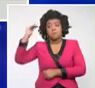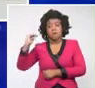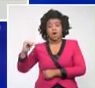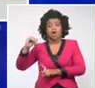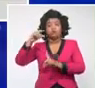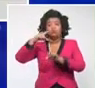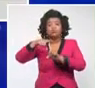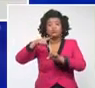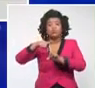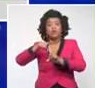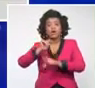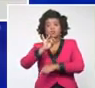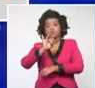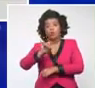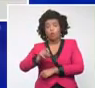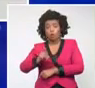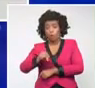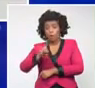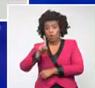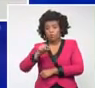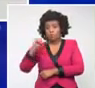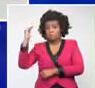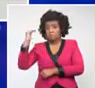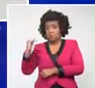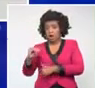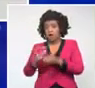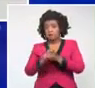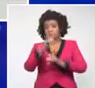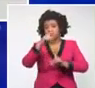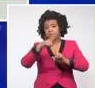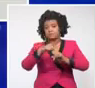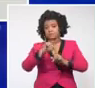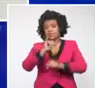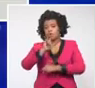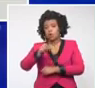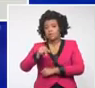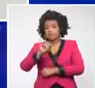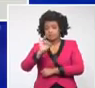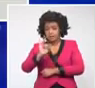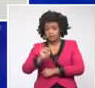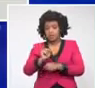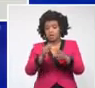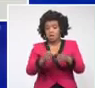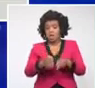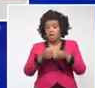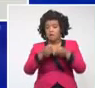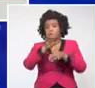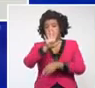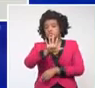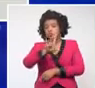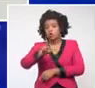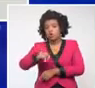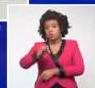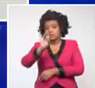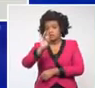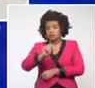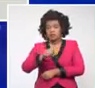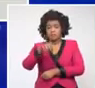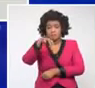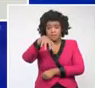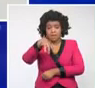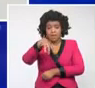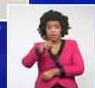7,1%, Matanzas con el 6,7%, Granma con el 5,7%, Pinar del Río con